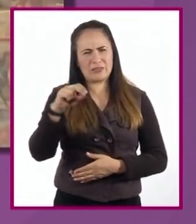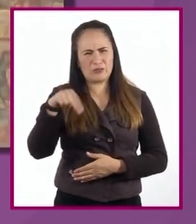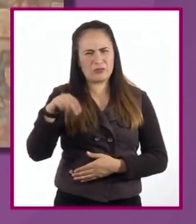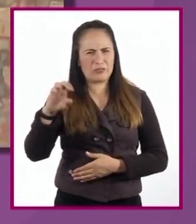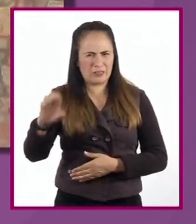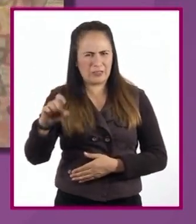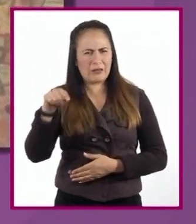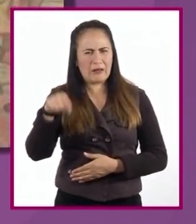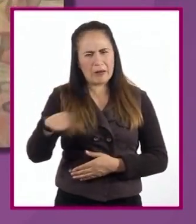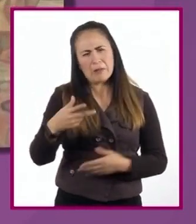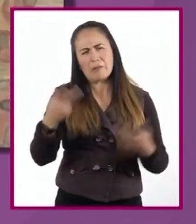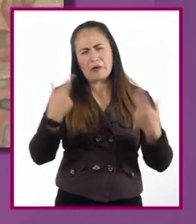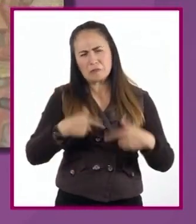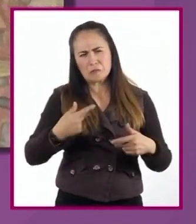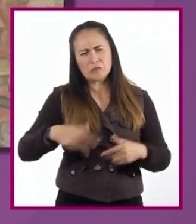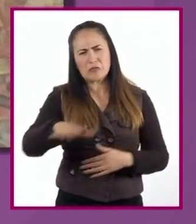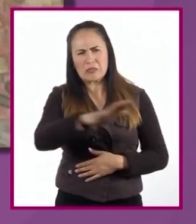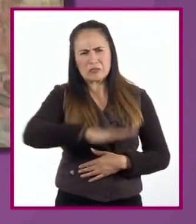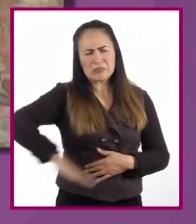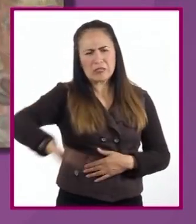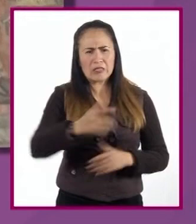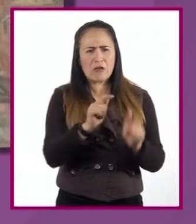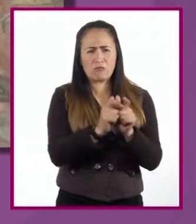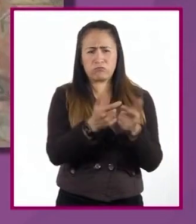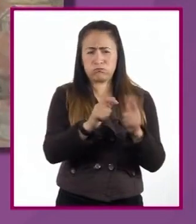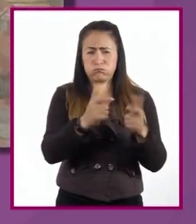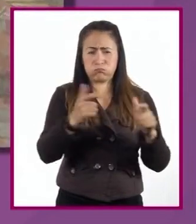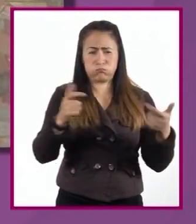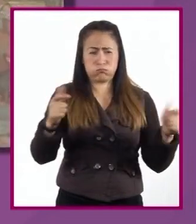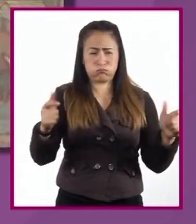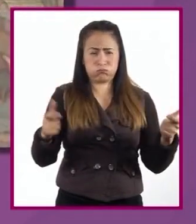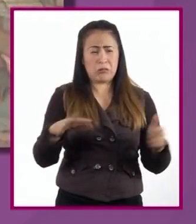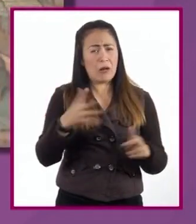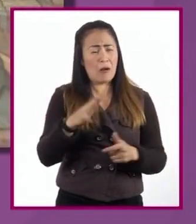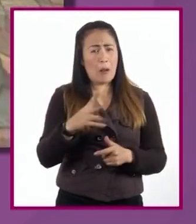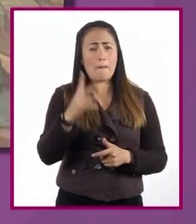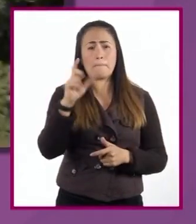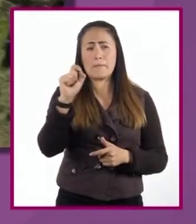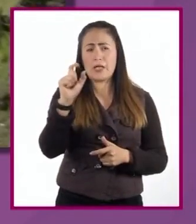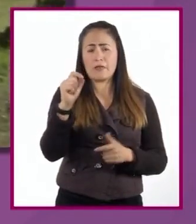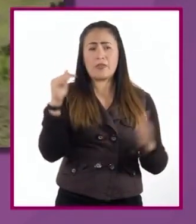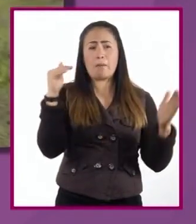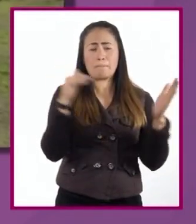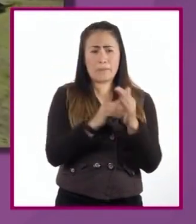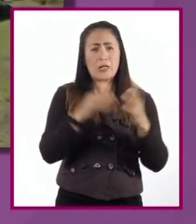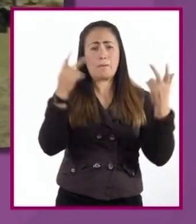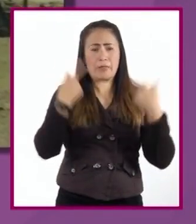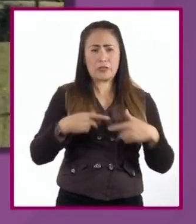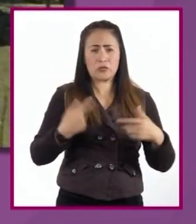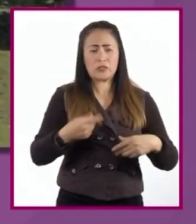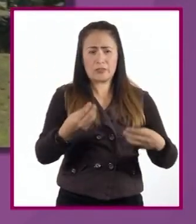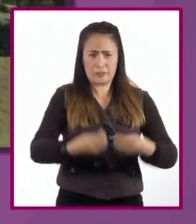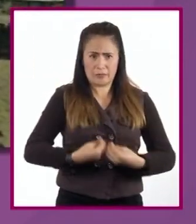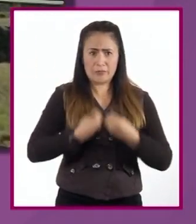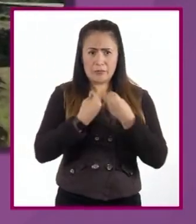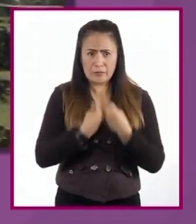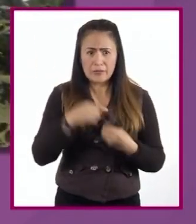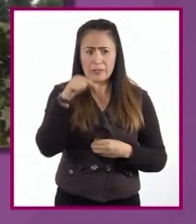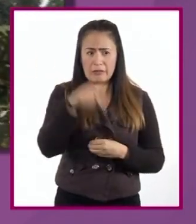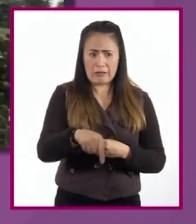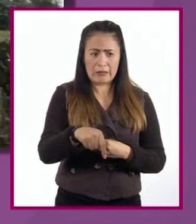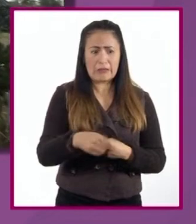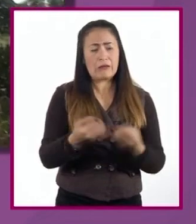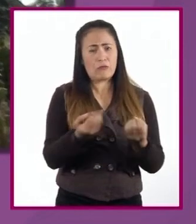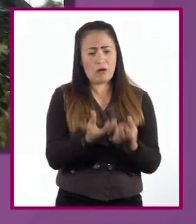en la que la población aumentó de manera considerable a 20,000 habitantes, lo que permitió el levantamiento del más